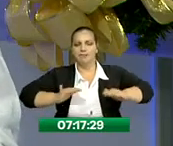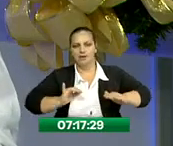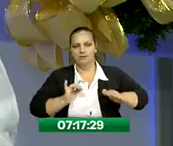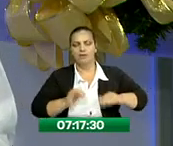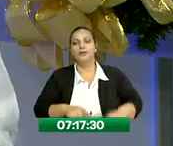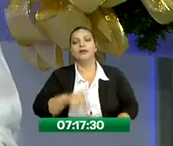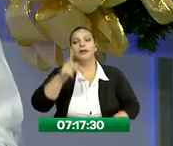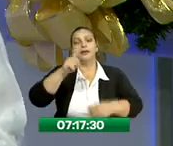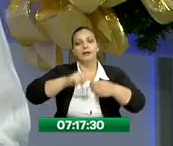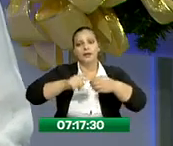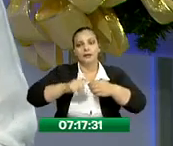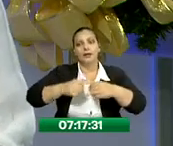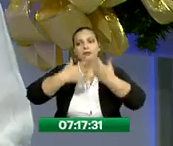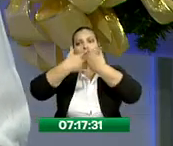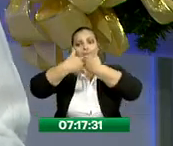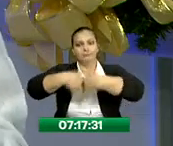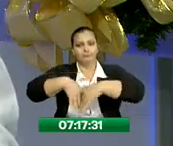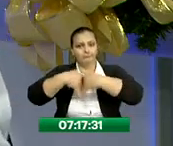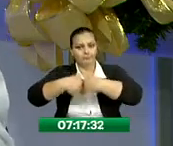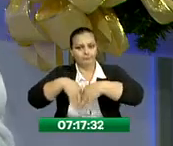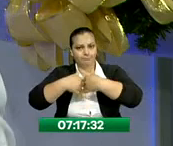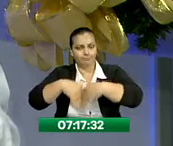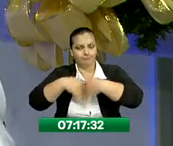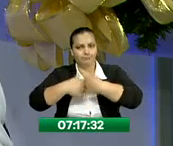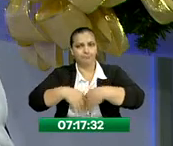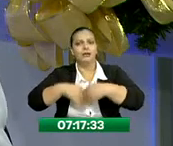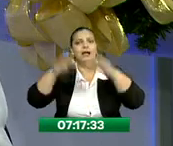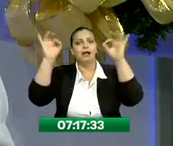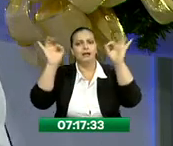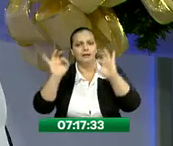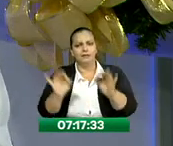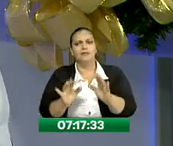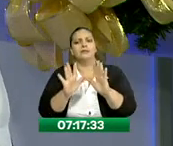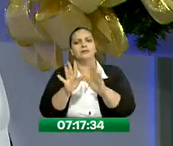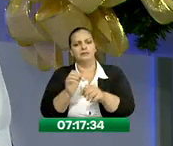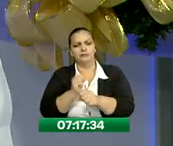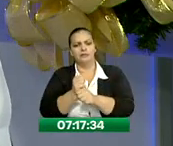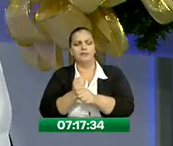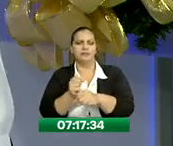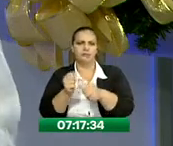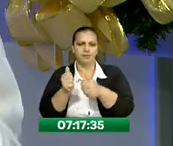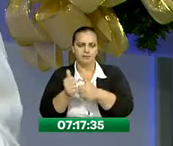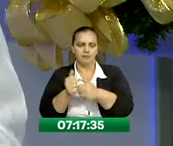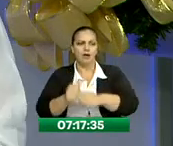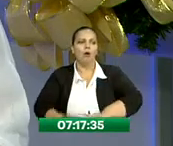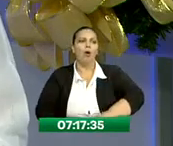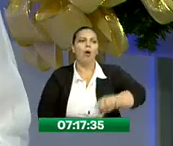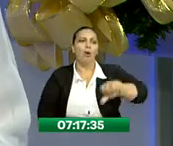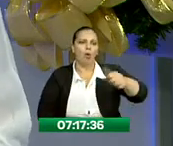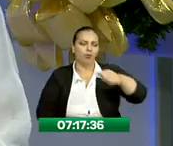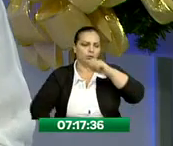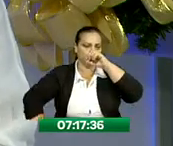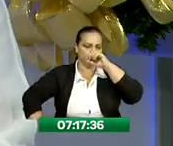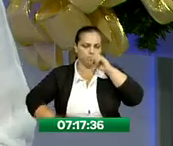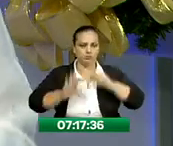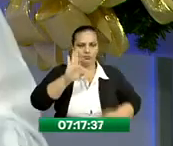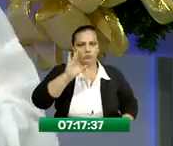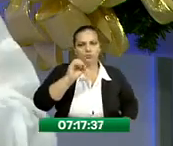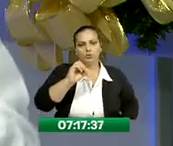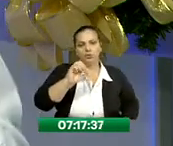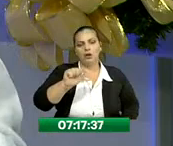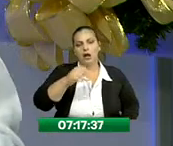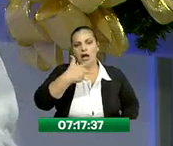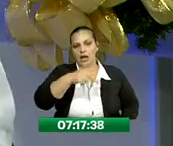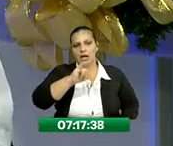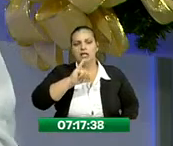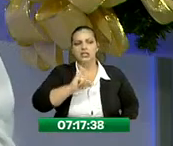fase final de construcción, que es Toache Pilatón. Las otras están funcionando, pero las estamos poniendo en su punto. Por ejemplo, Coca-Cola Sinclair,